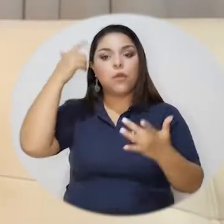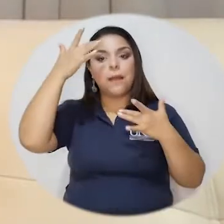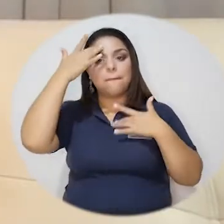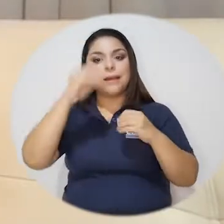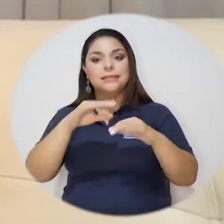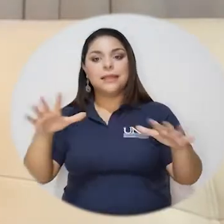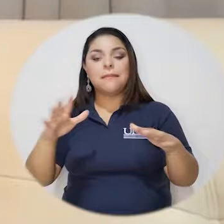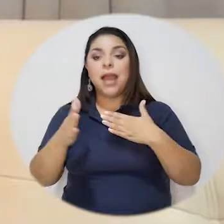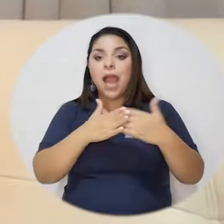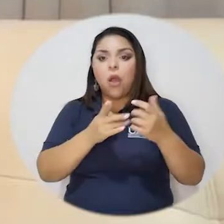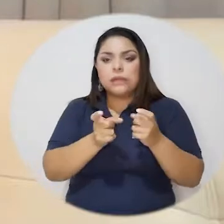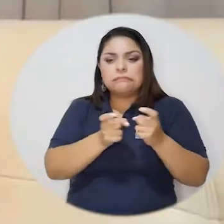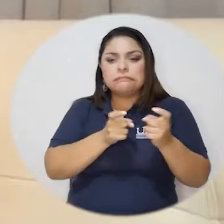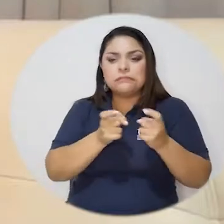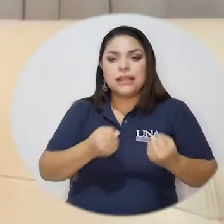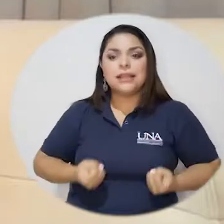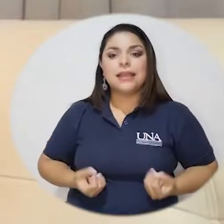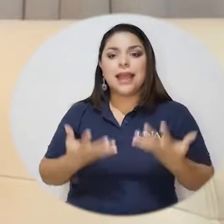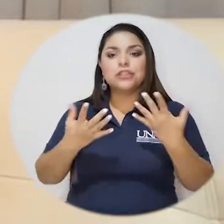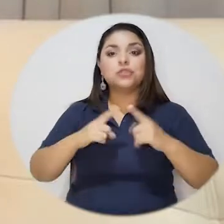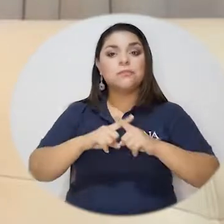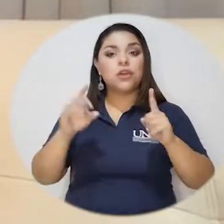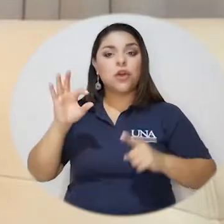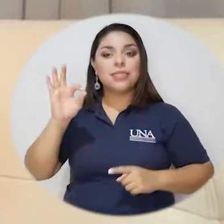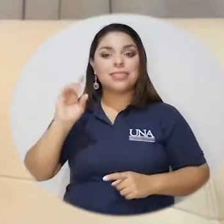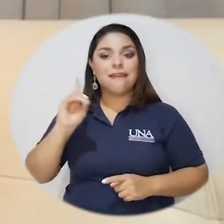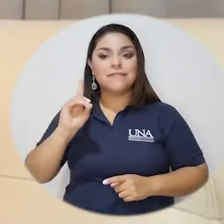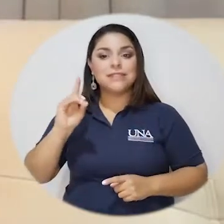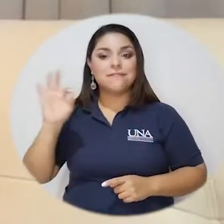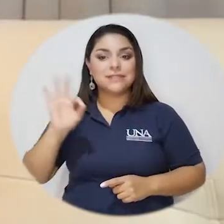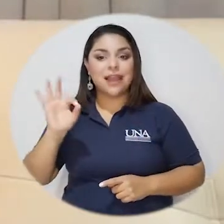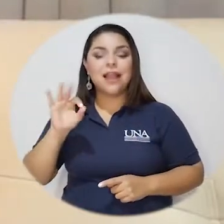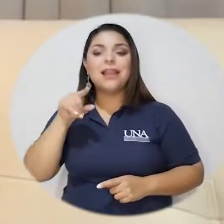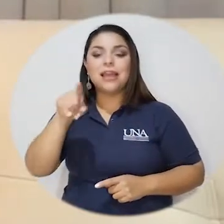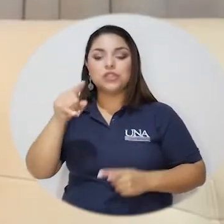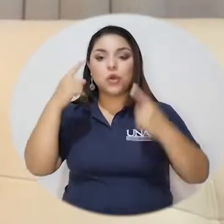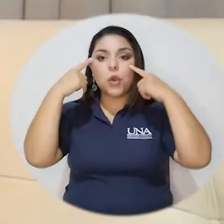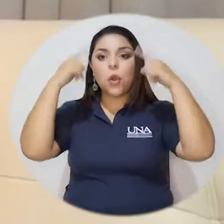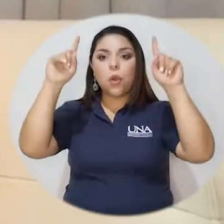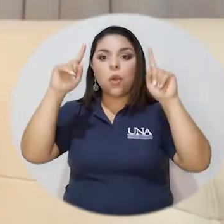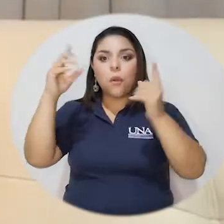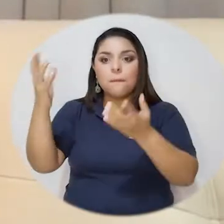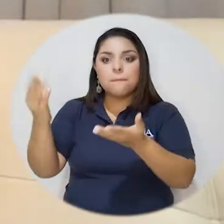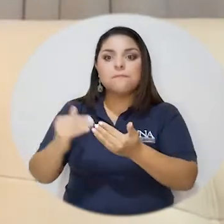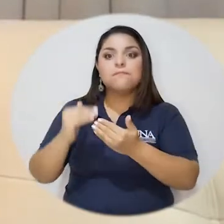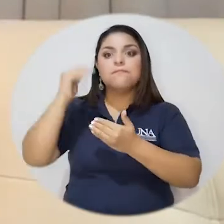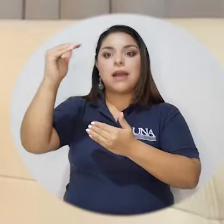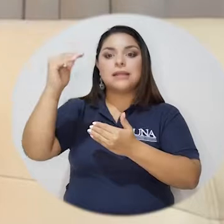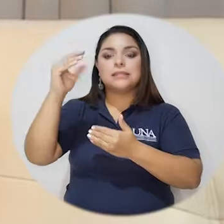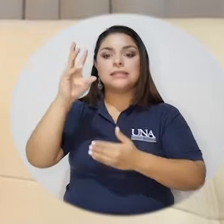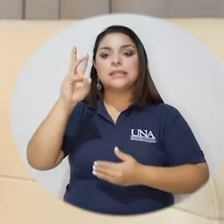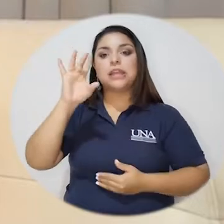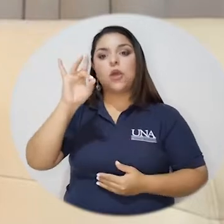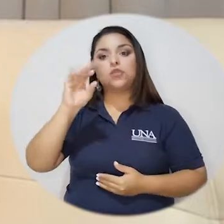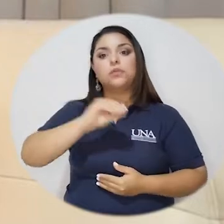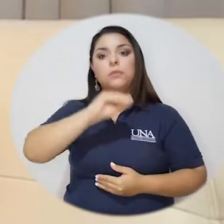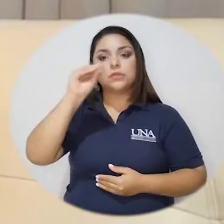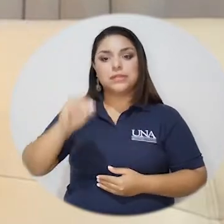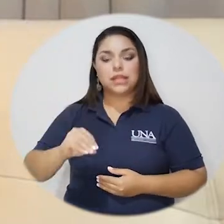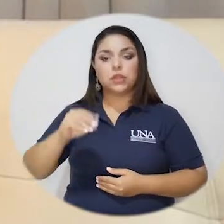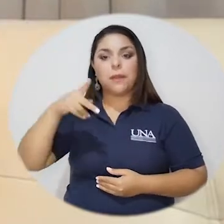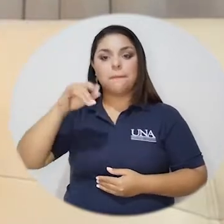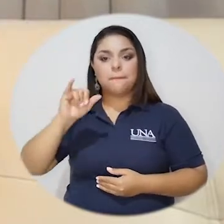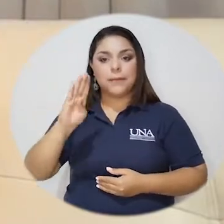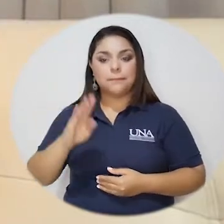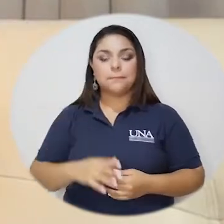y a pesar de la contención del gasto, el déficit fiscal llegó a alcanzar el 8% y la deuda de un 68% del